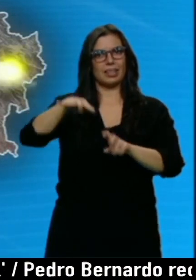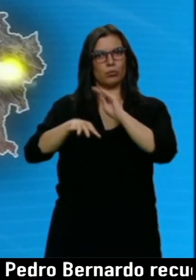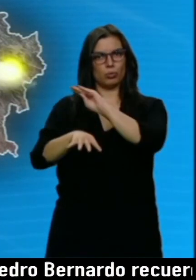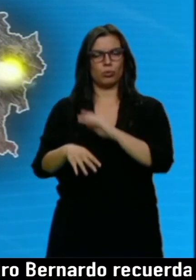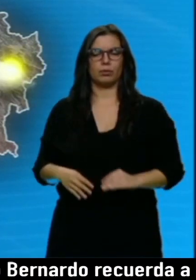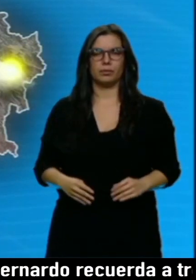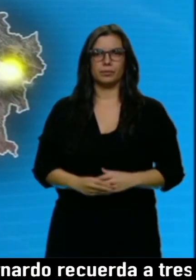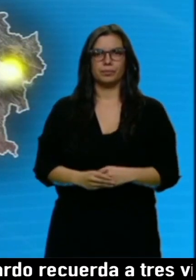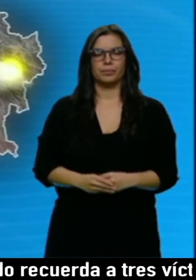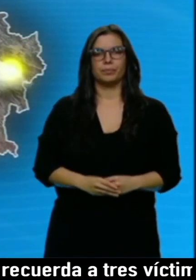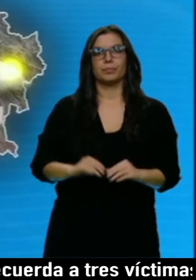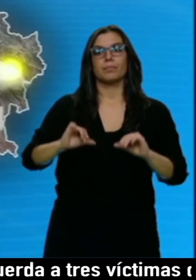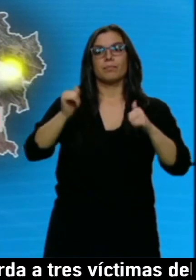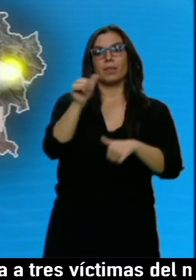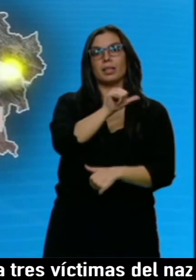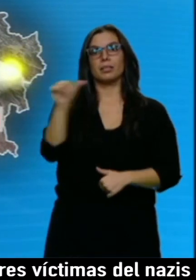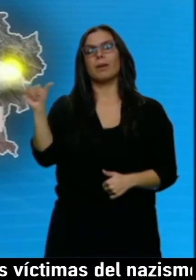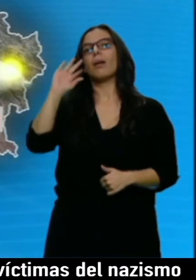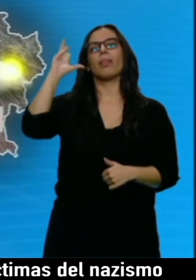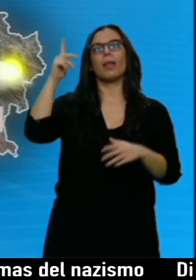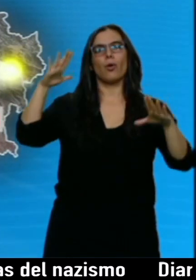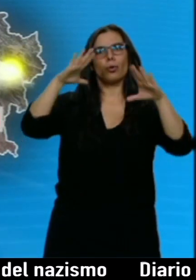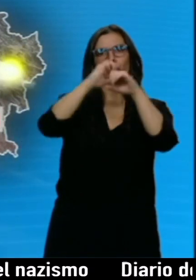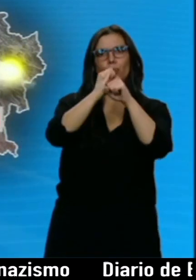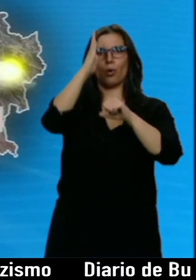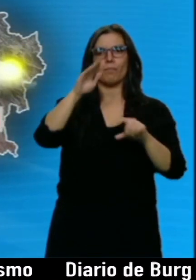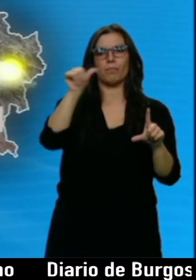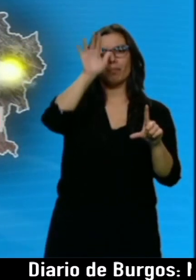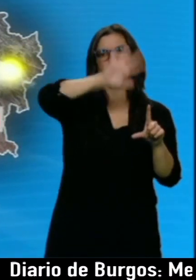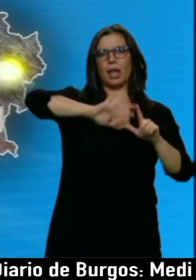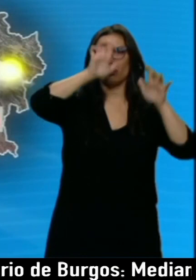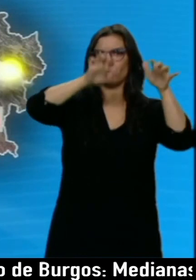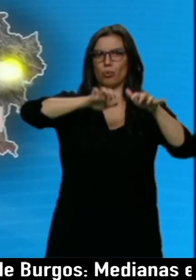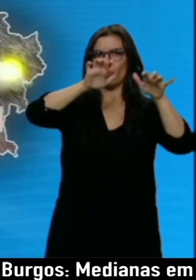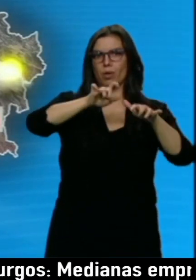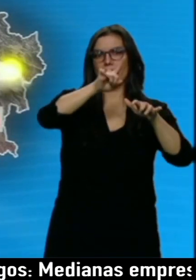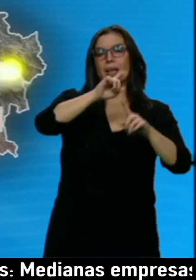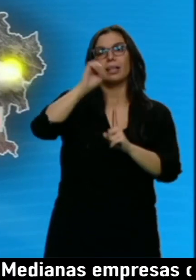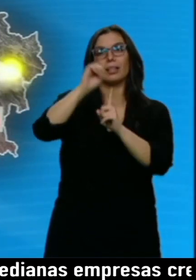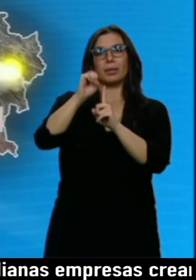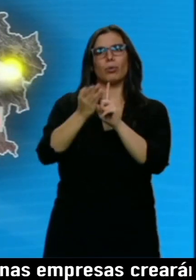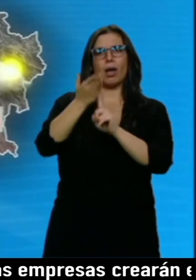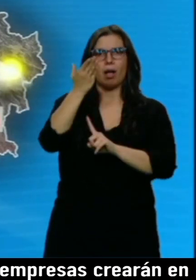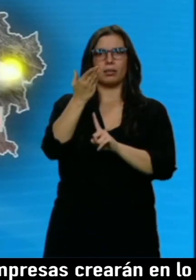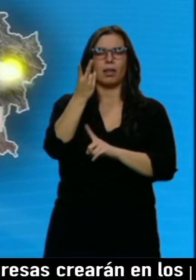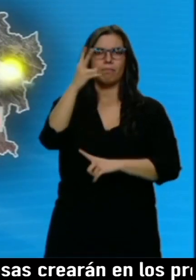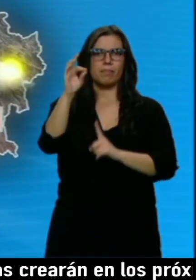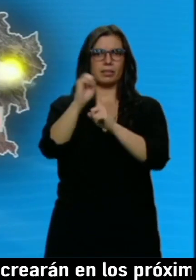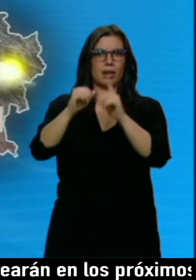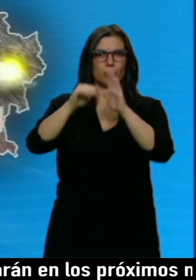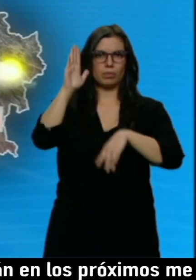Comenzamos la semana con cielos cubiertos y lluvias en la mitad oeste de Castilla y León. Las temperaturas se mantienen altas con máximas por encima de los 20